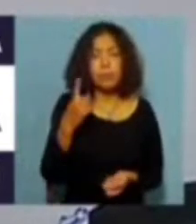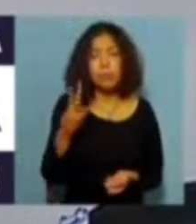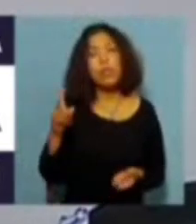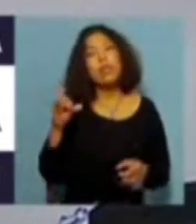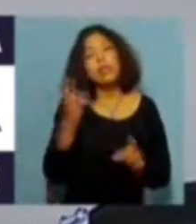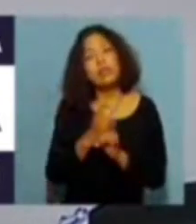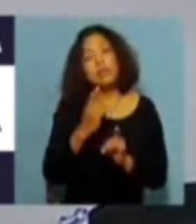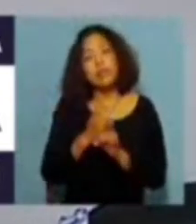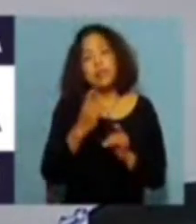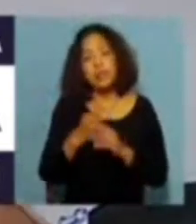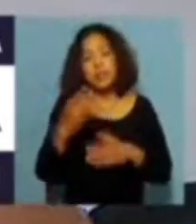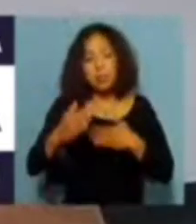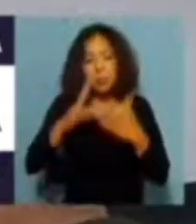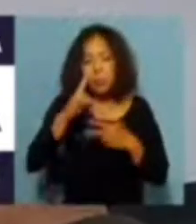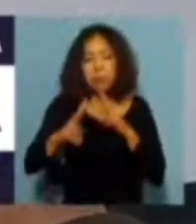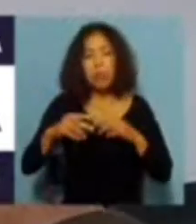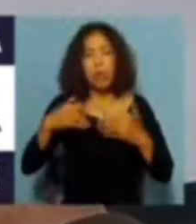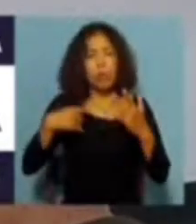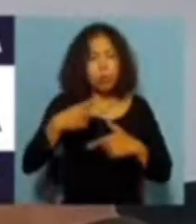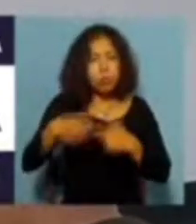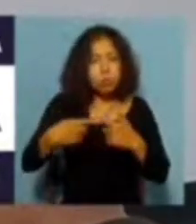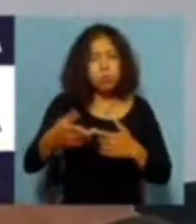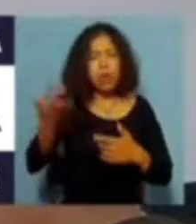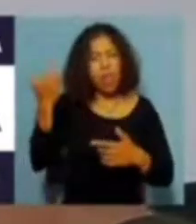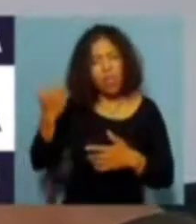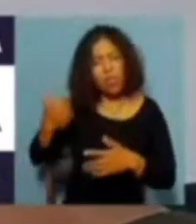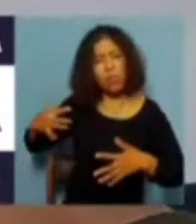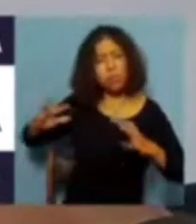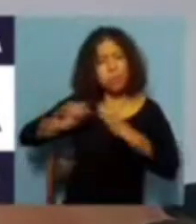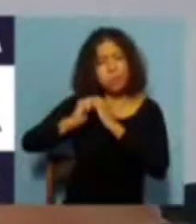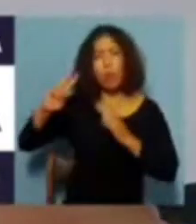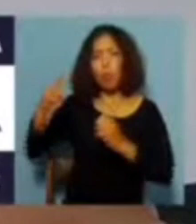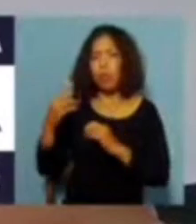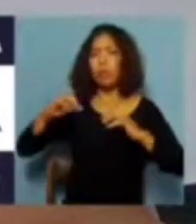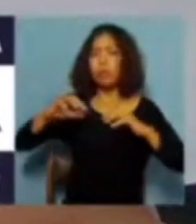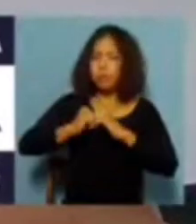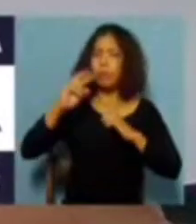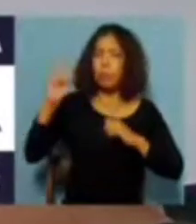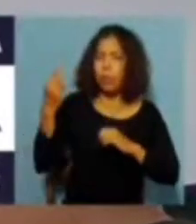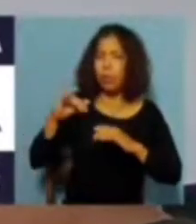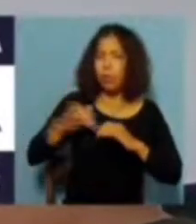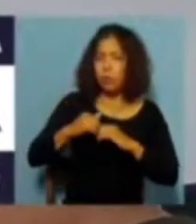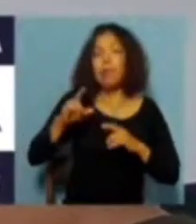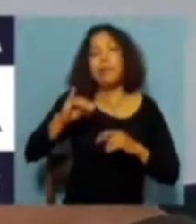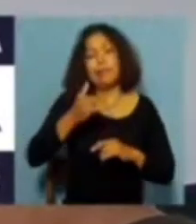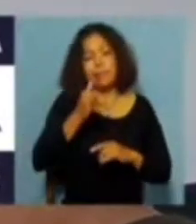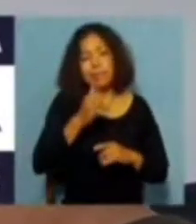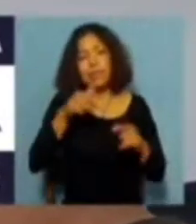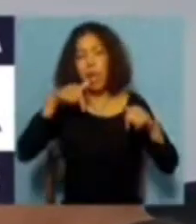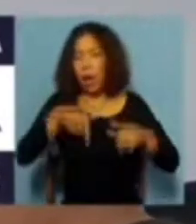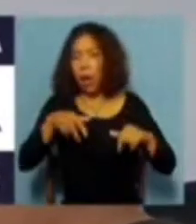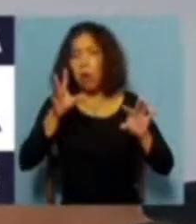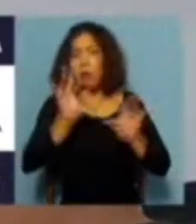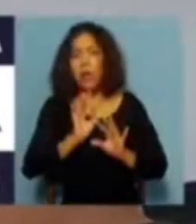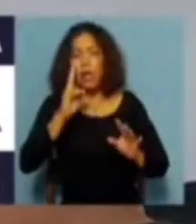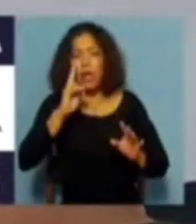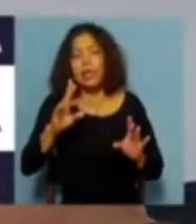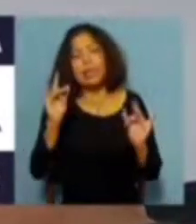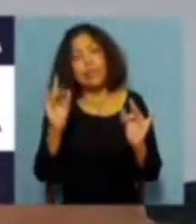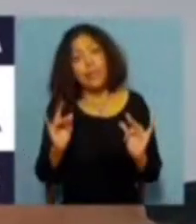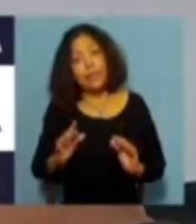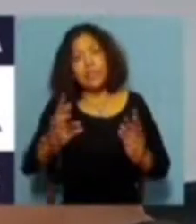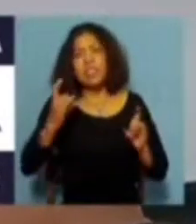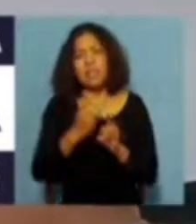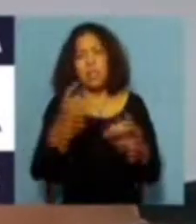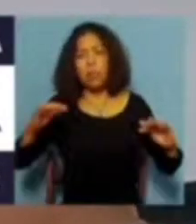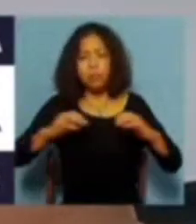sí hubo bastantes víctimas, ¿no? Sí, ustedes saben que los resultados de fines de semanas anteriores han sido bastante complicados con relación a las víctimas fatales